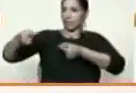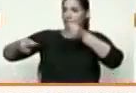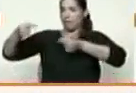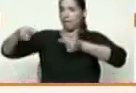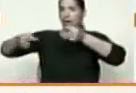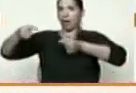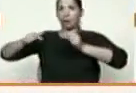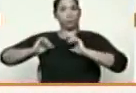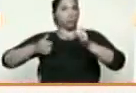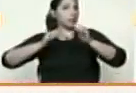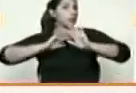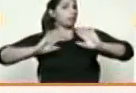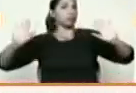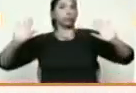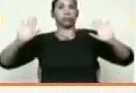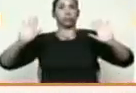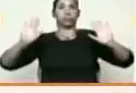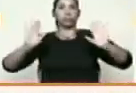debate.